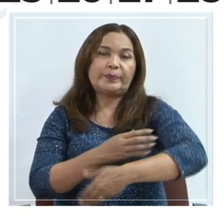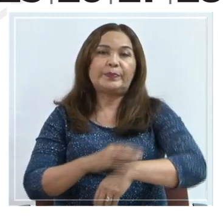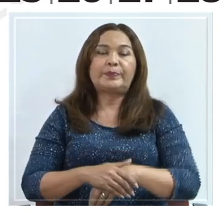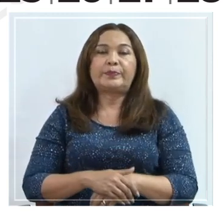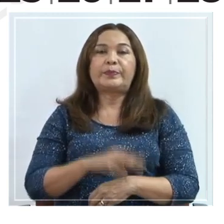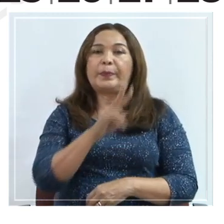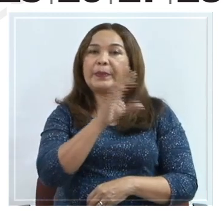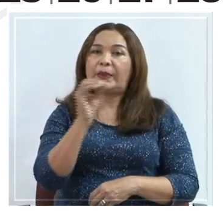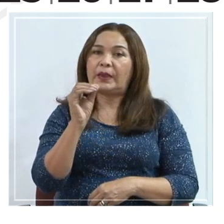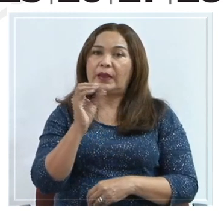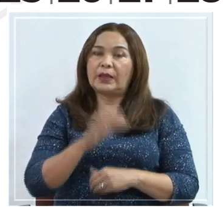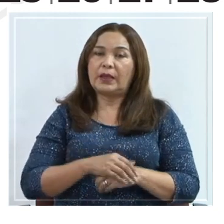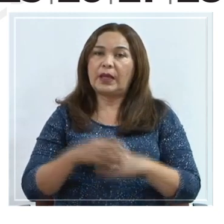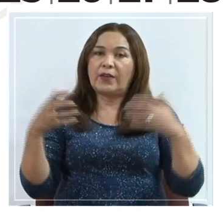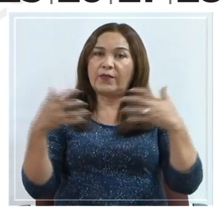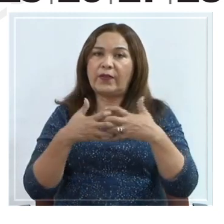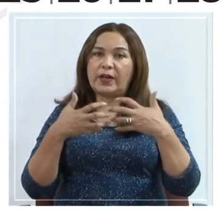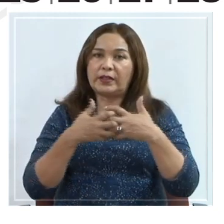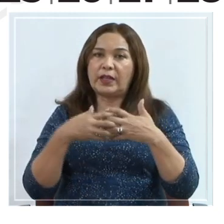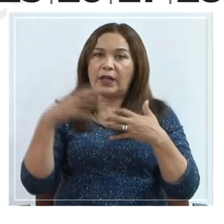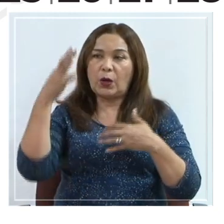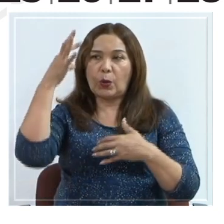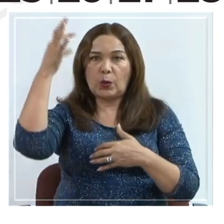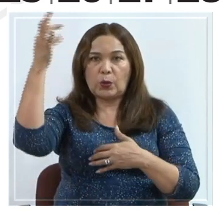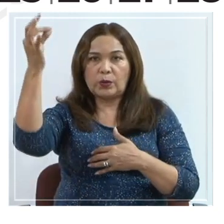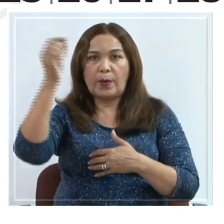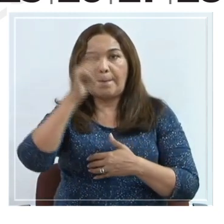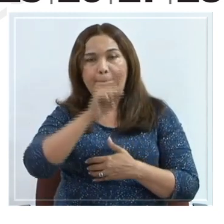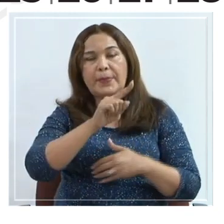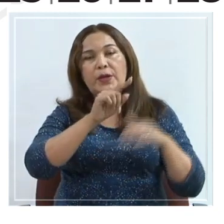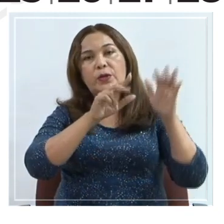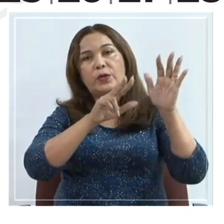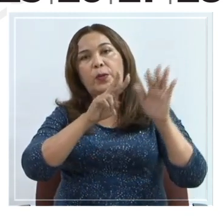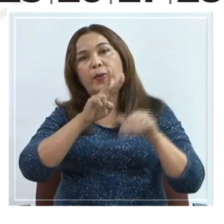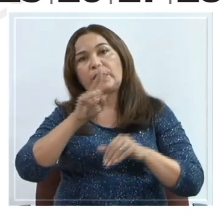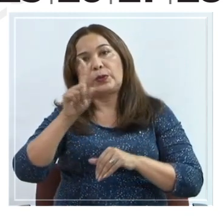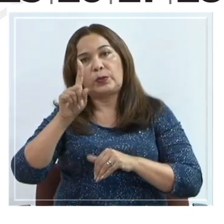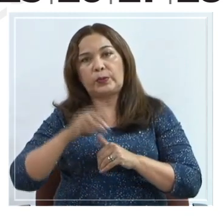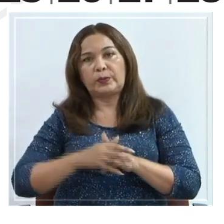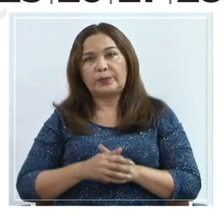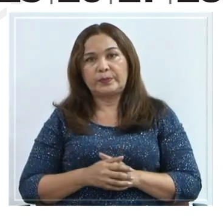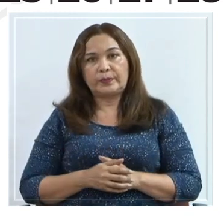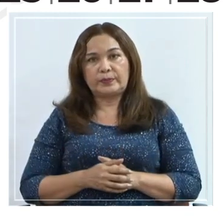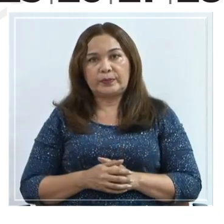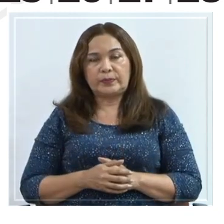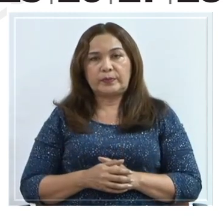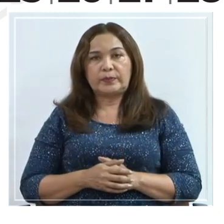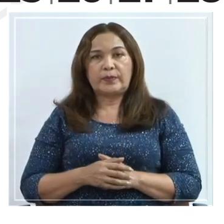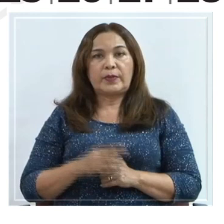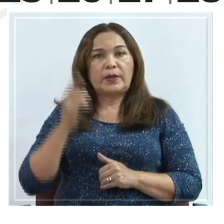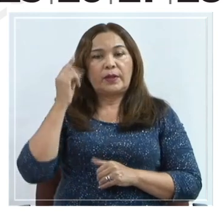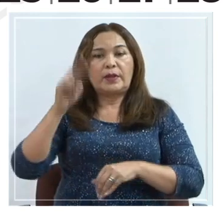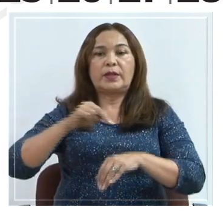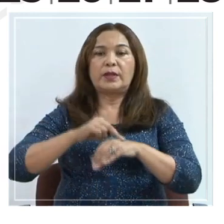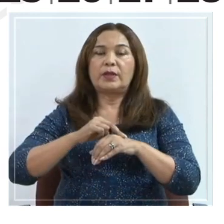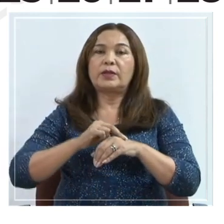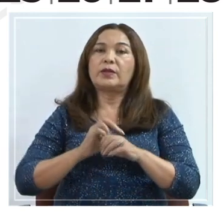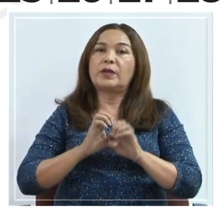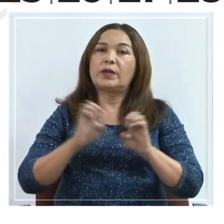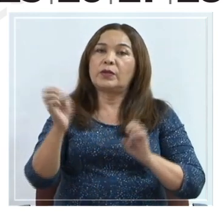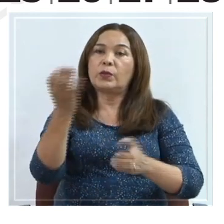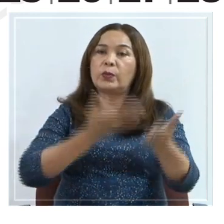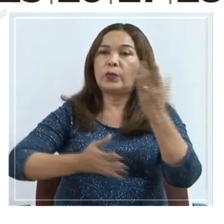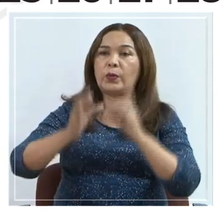día 20 batallas del consejo 1821 día nacional de la educación